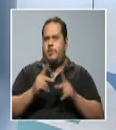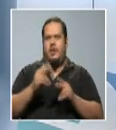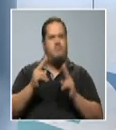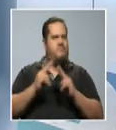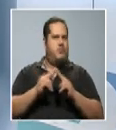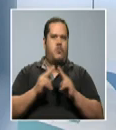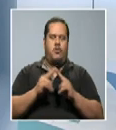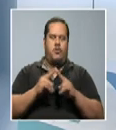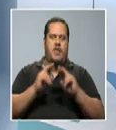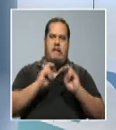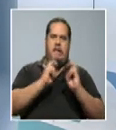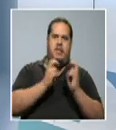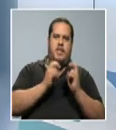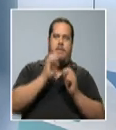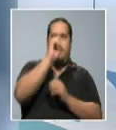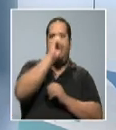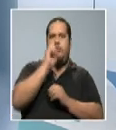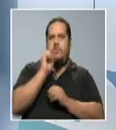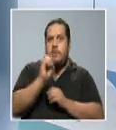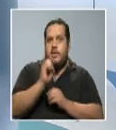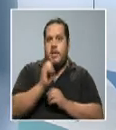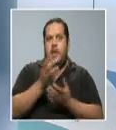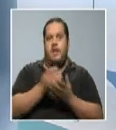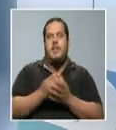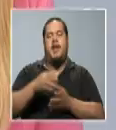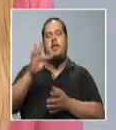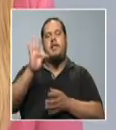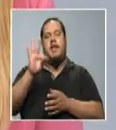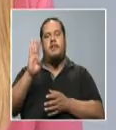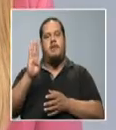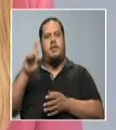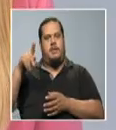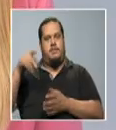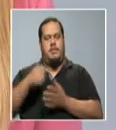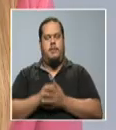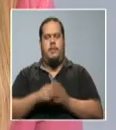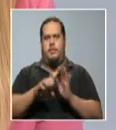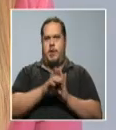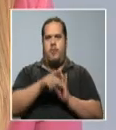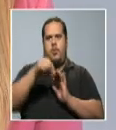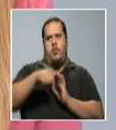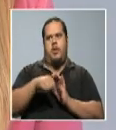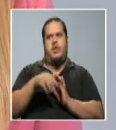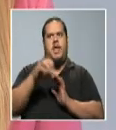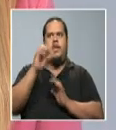las tasas o no las entiende bien, ven la tasa básica pasiva, por ejemplo, hoy está en